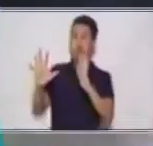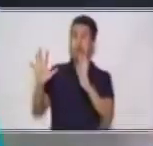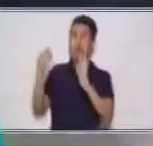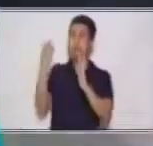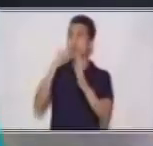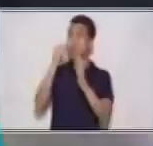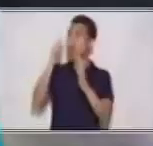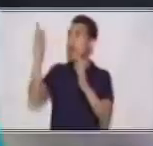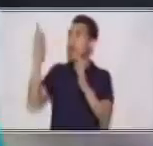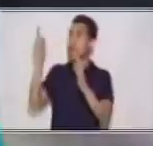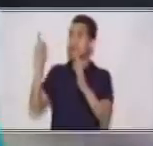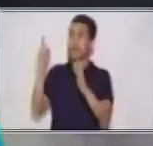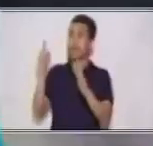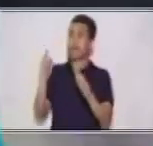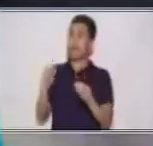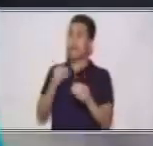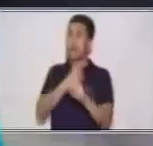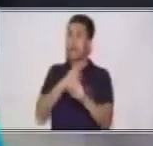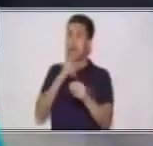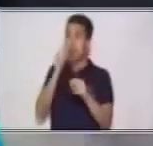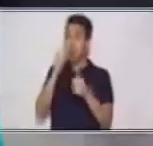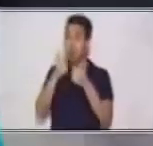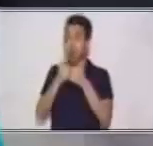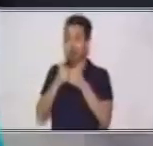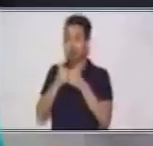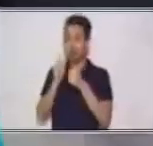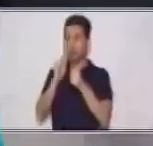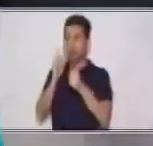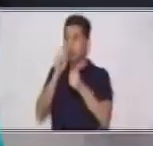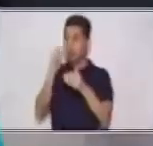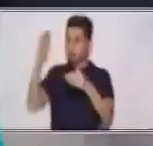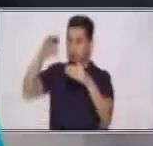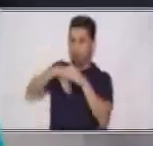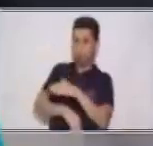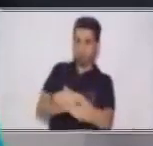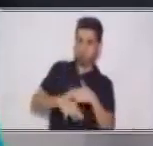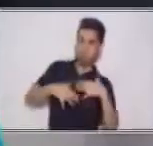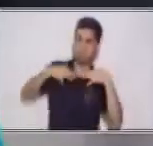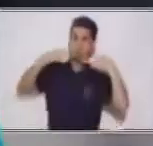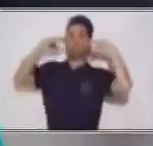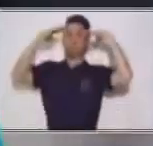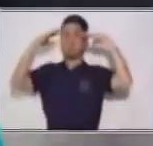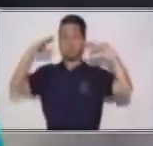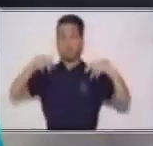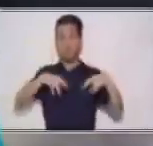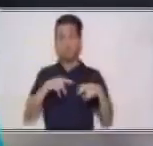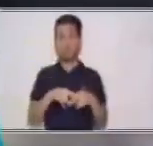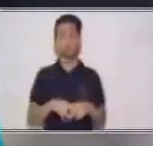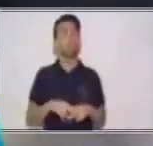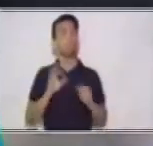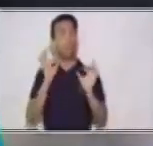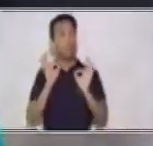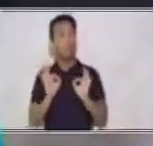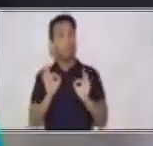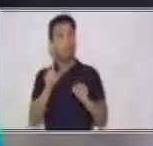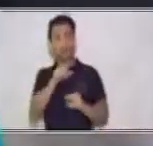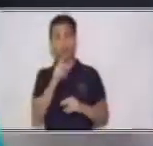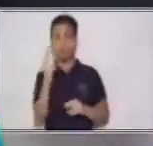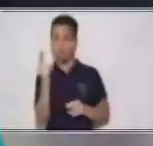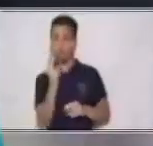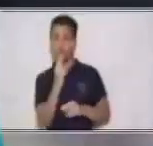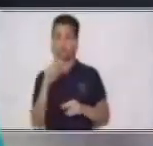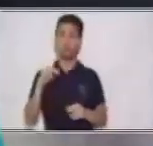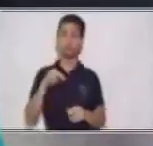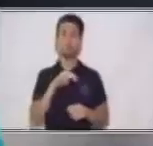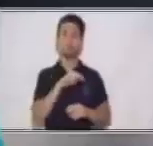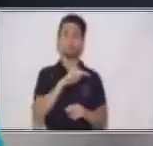de nuestra doncella. Cuando ellos iban de regreso, entonces el viento empieza a soplar muy fuerte y se empieza a